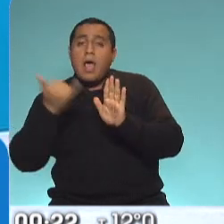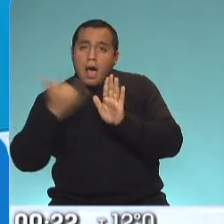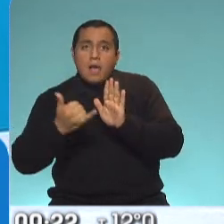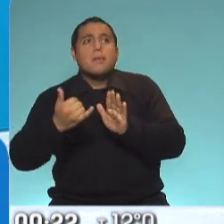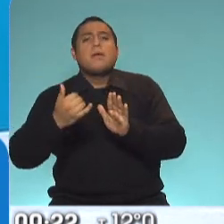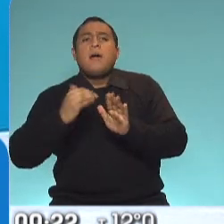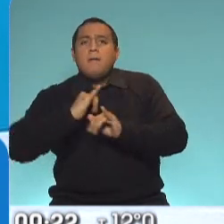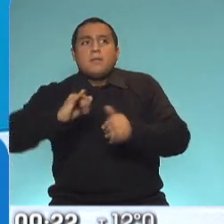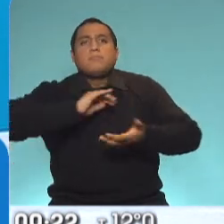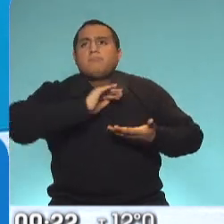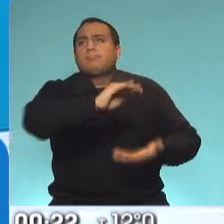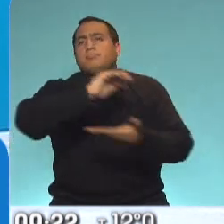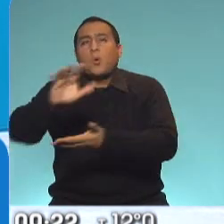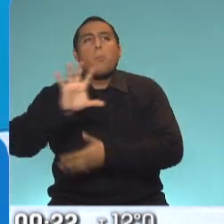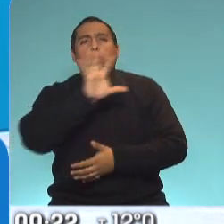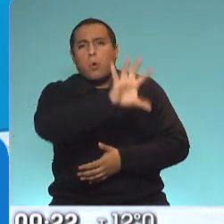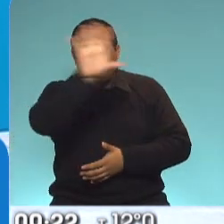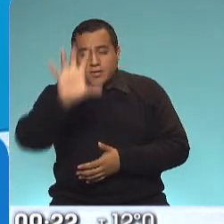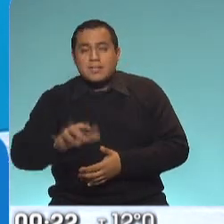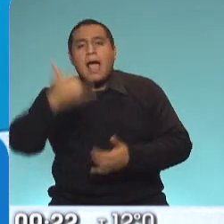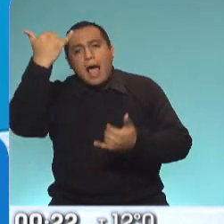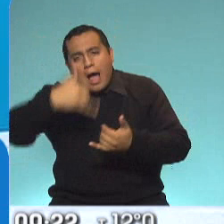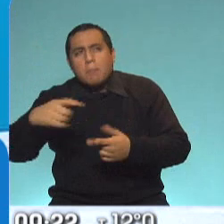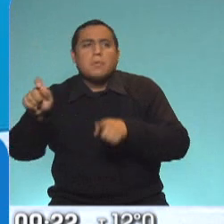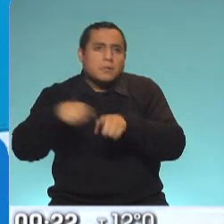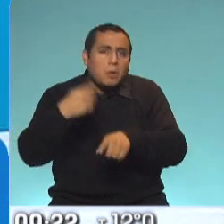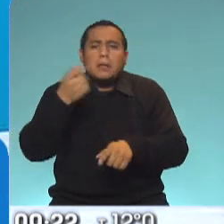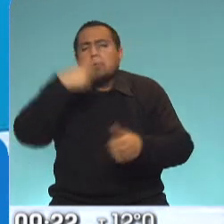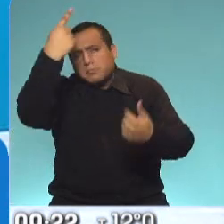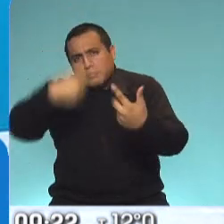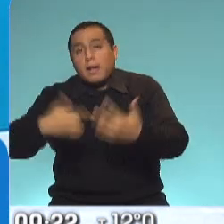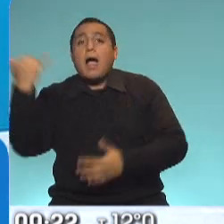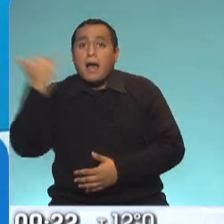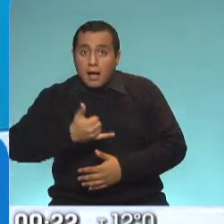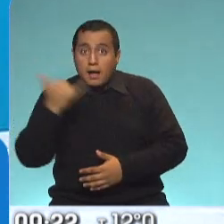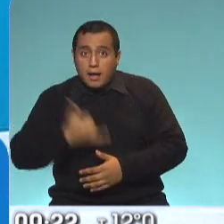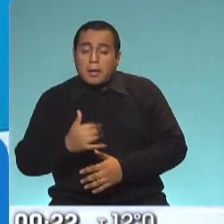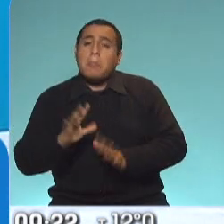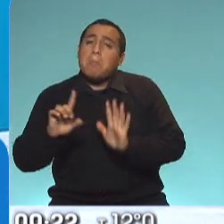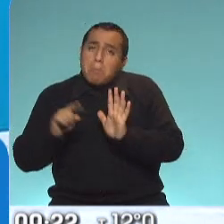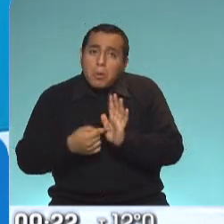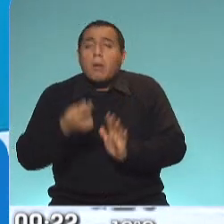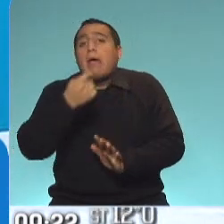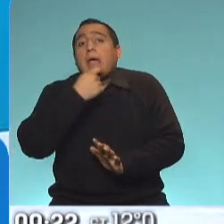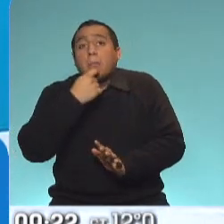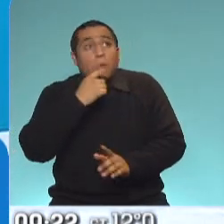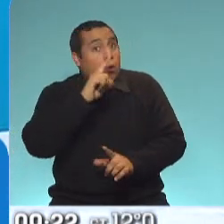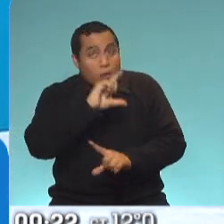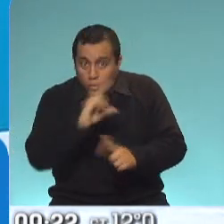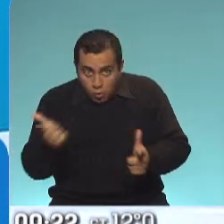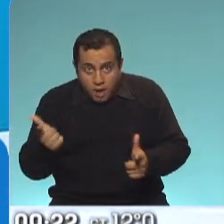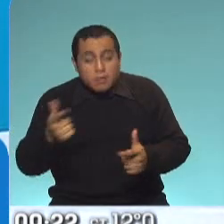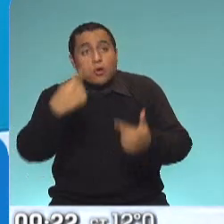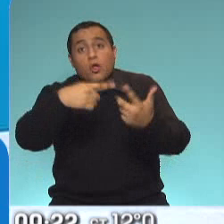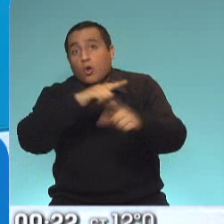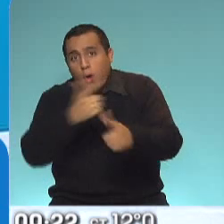que en las provincias existen, que están los insumos, que está el personal. Pero si por casualidad no está ese personal o